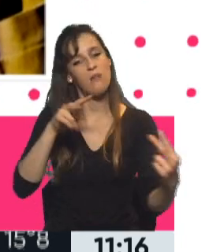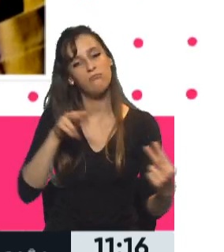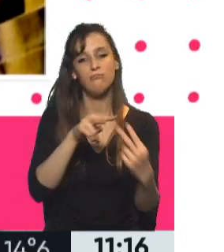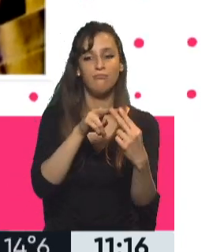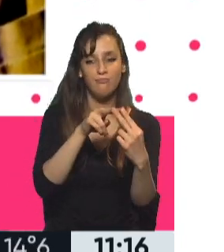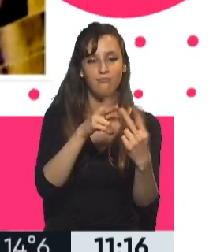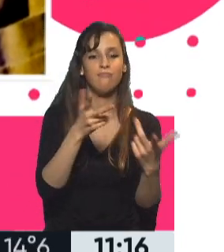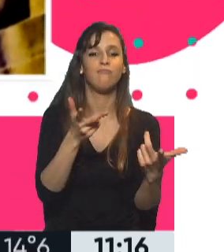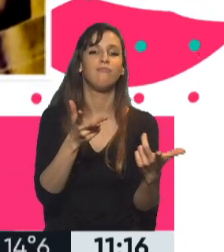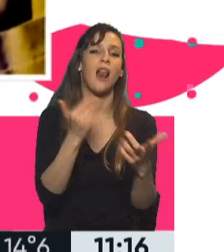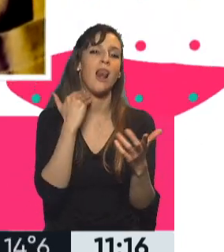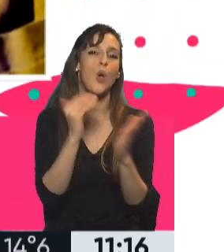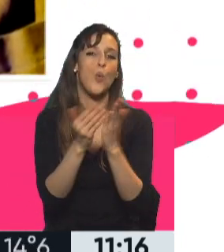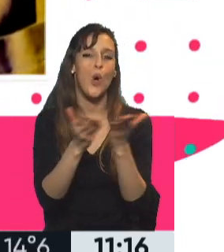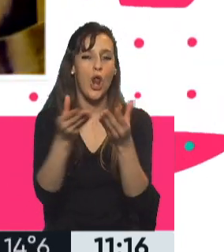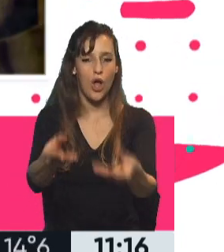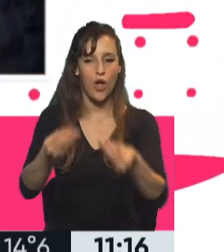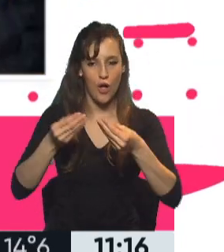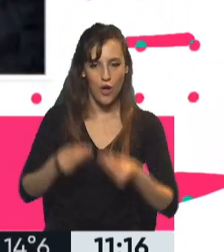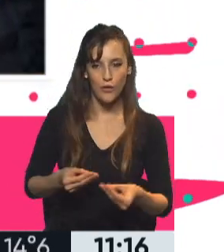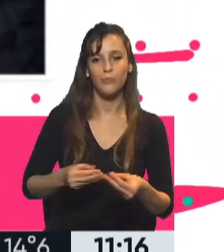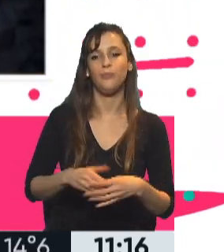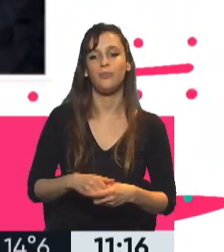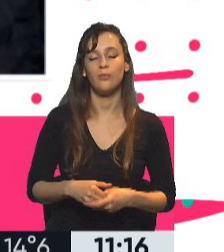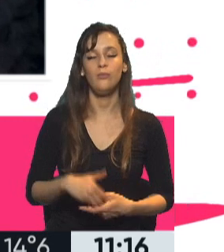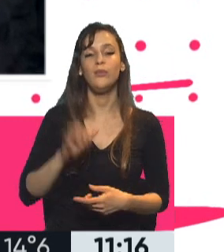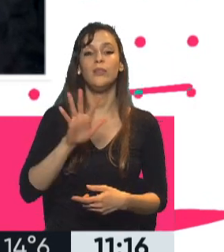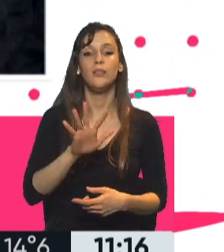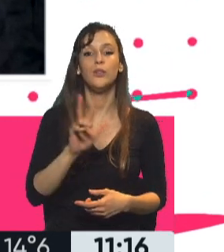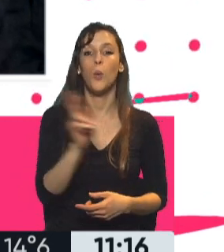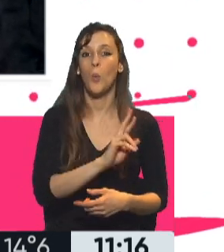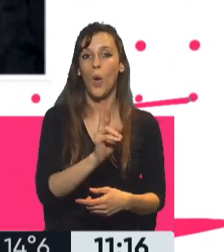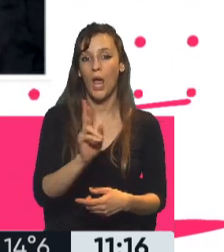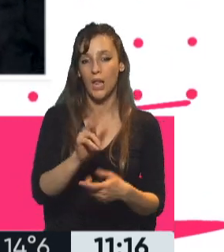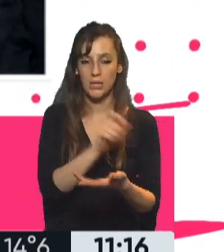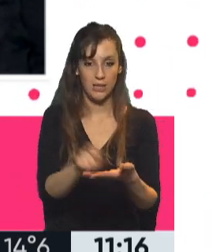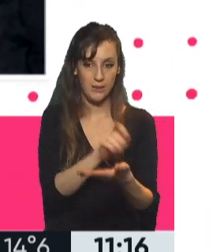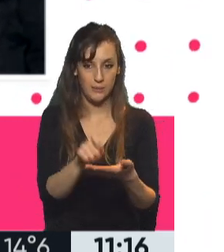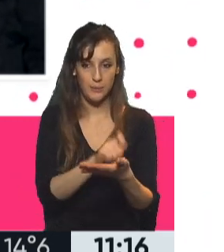semana recibir un libro escrito por 5 mujeres encabezados